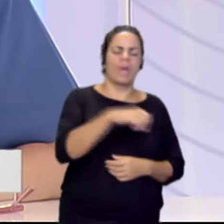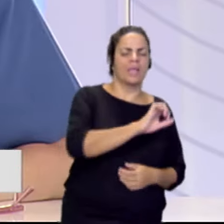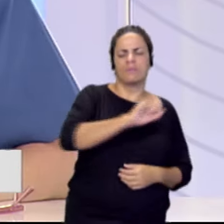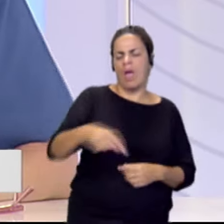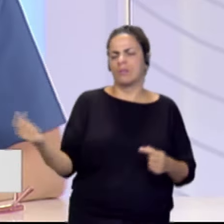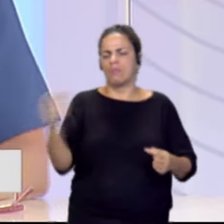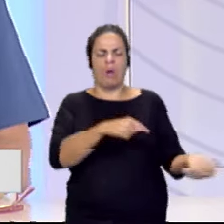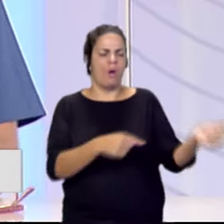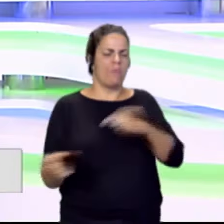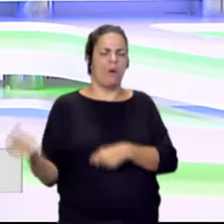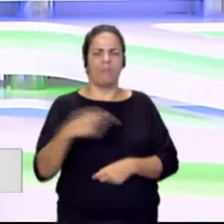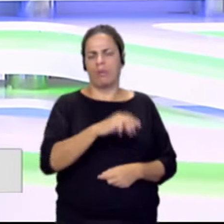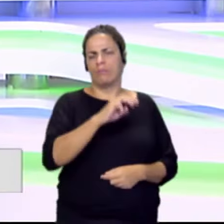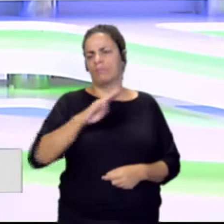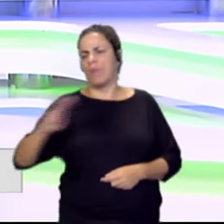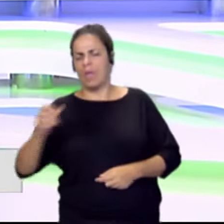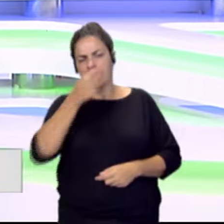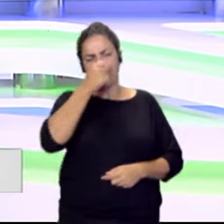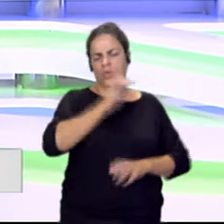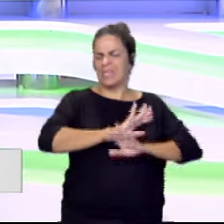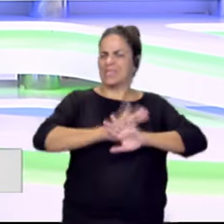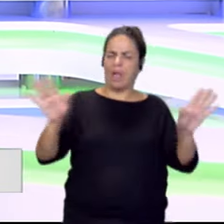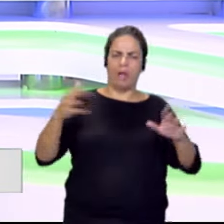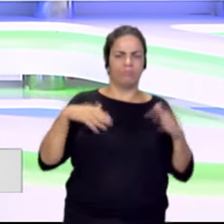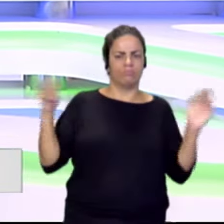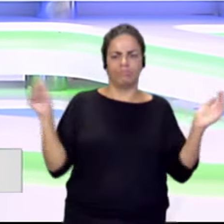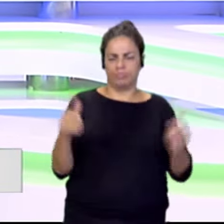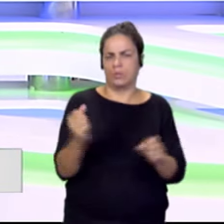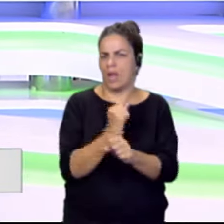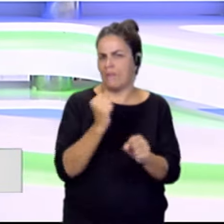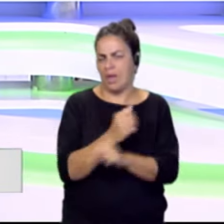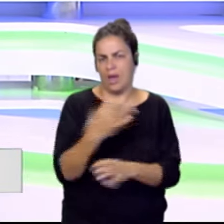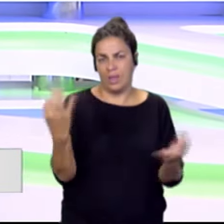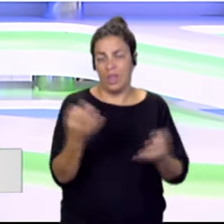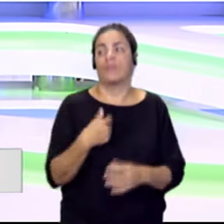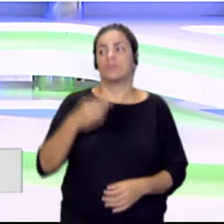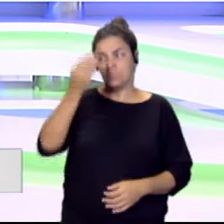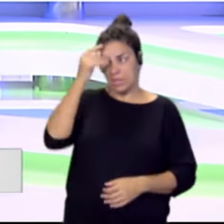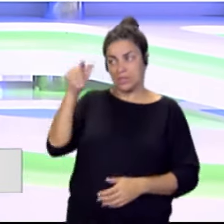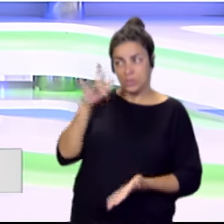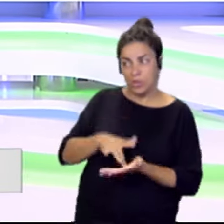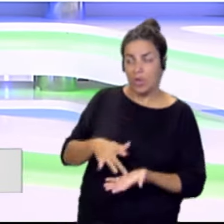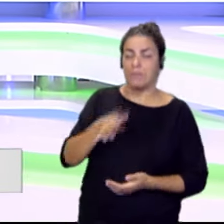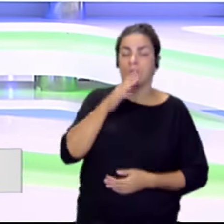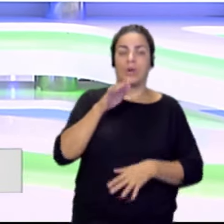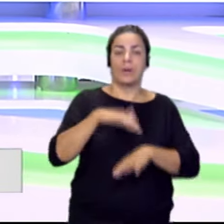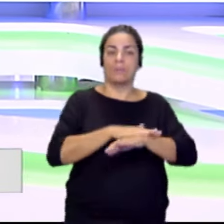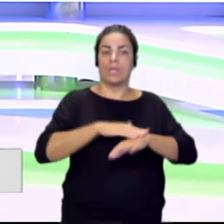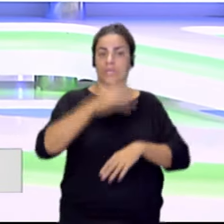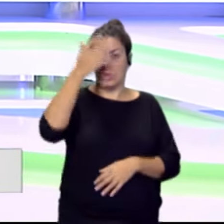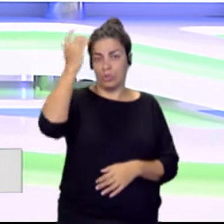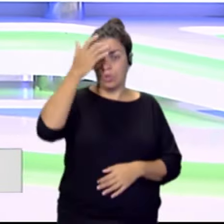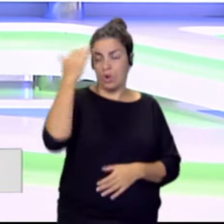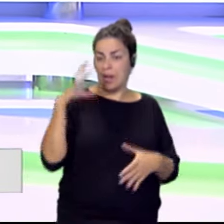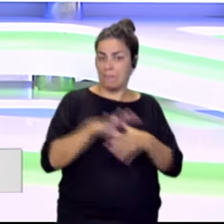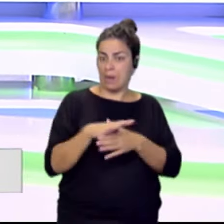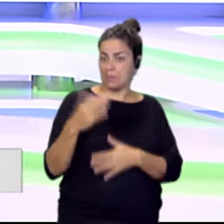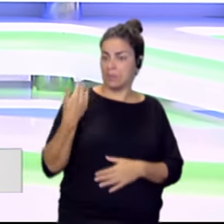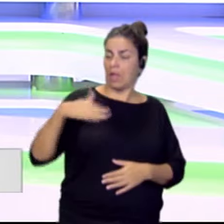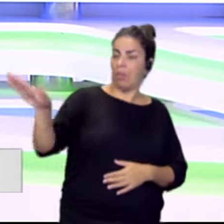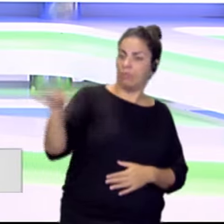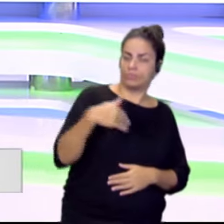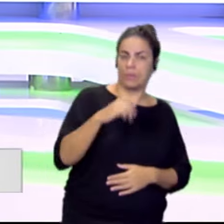el PSOE, y ponerse directamente bueno, a trabajar. Y eso pasará, porque no. Bueno, el ministro Torres convocó al martes pasado al Partido Popular a